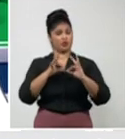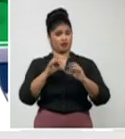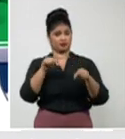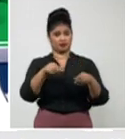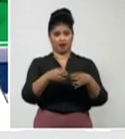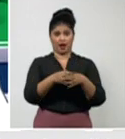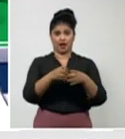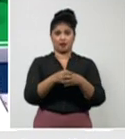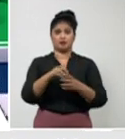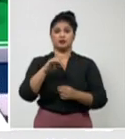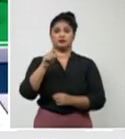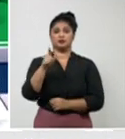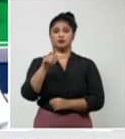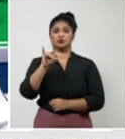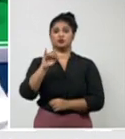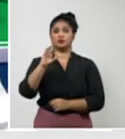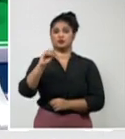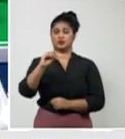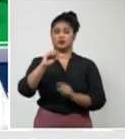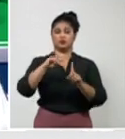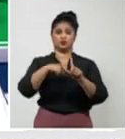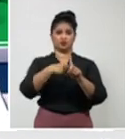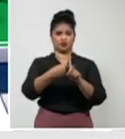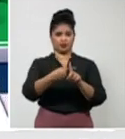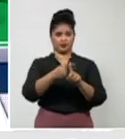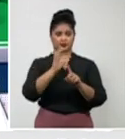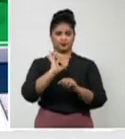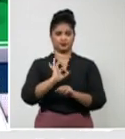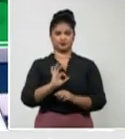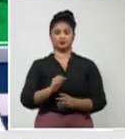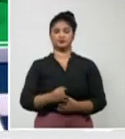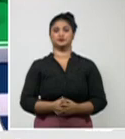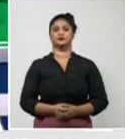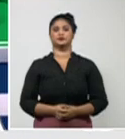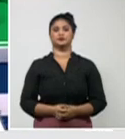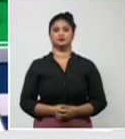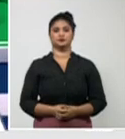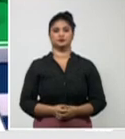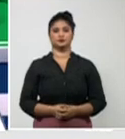personas diagnosticadas con la COVID en el día de ayer.